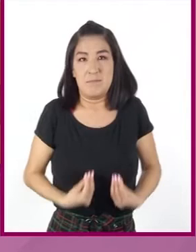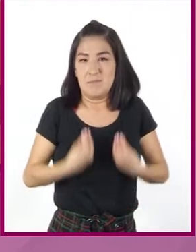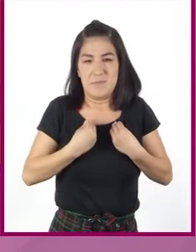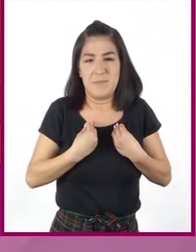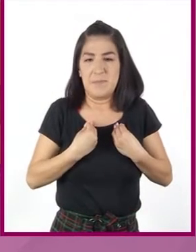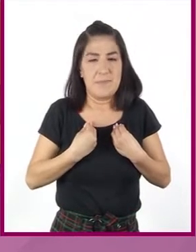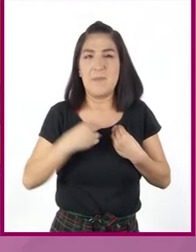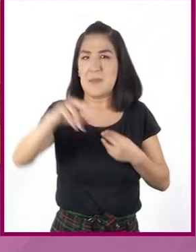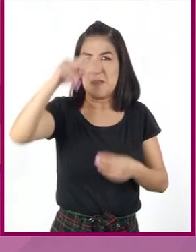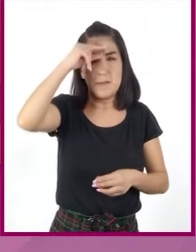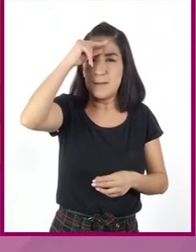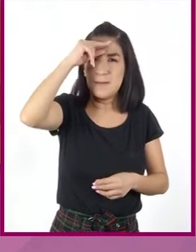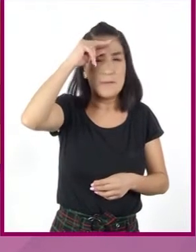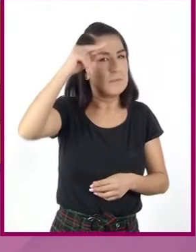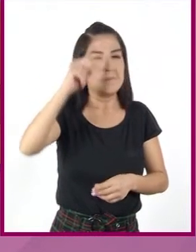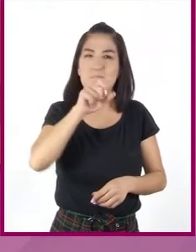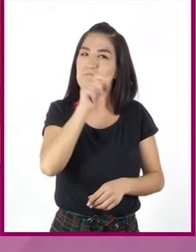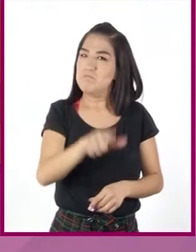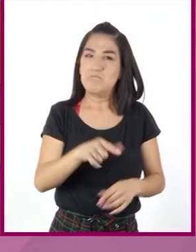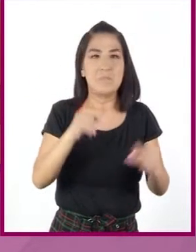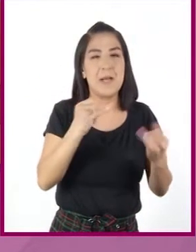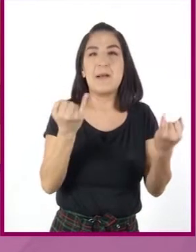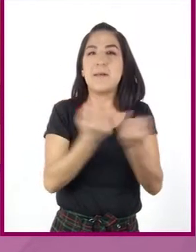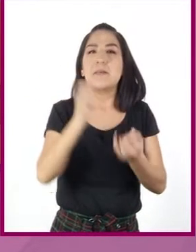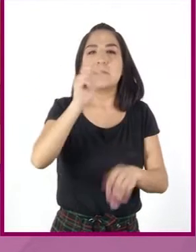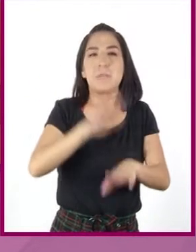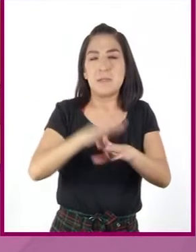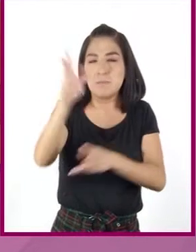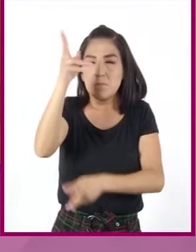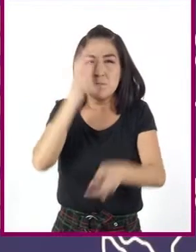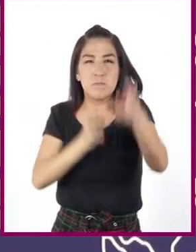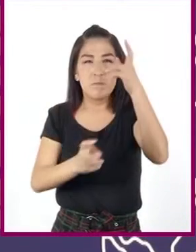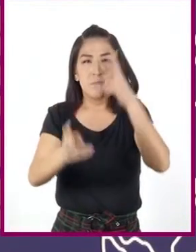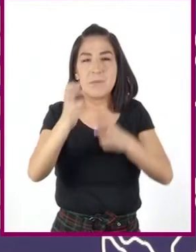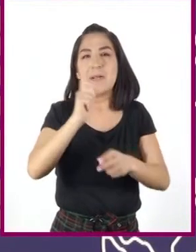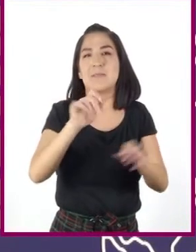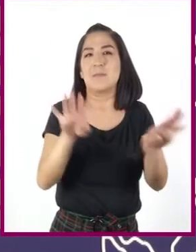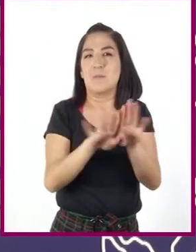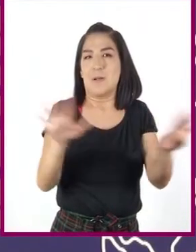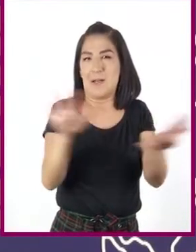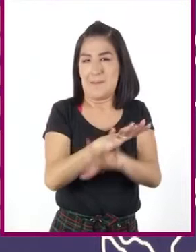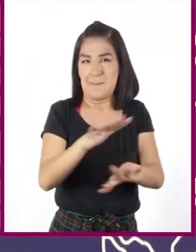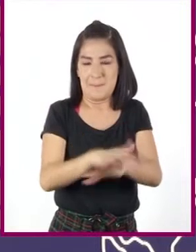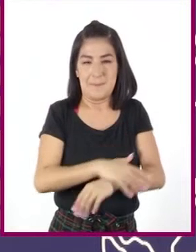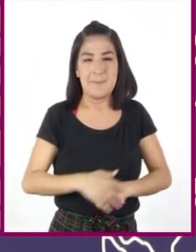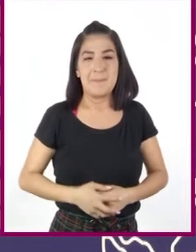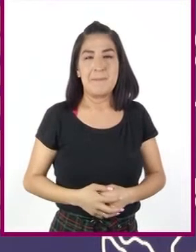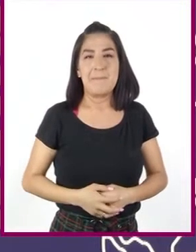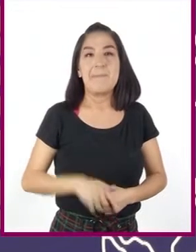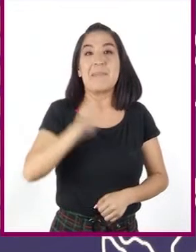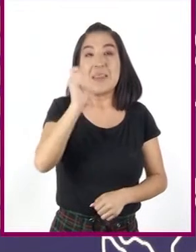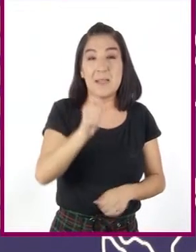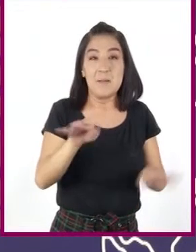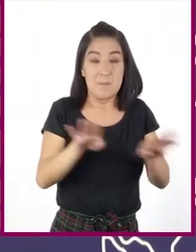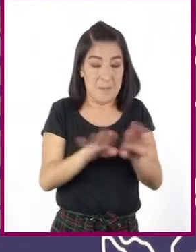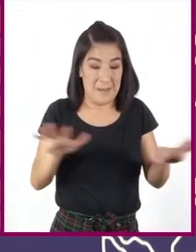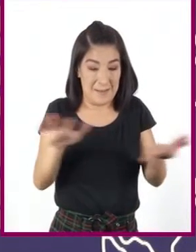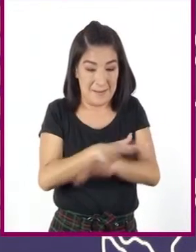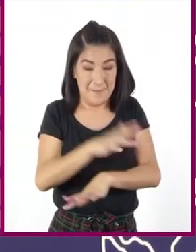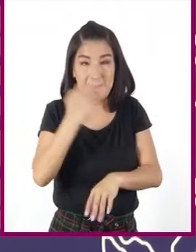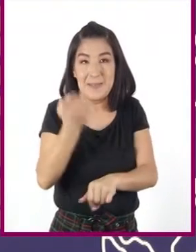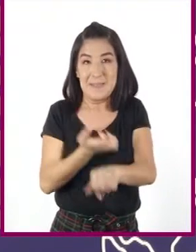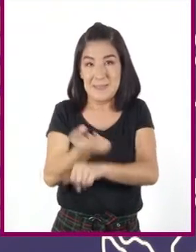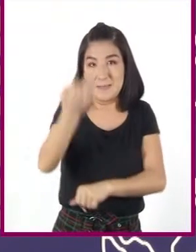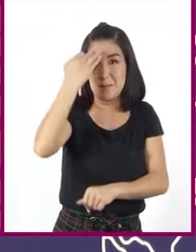la más receptiva al cambio. Charles Darwin. Los cambios constantes en el estado del tiempo y